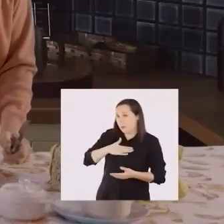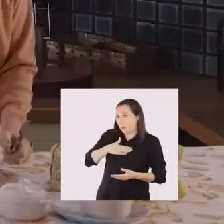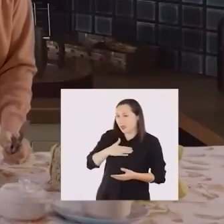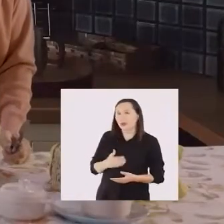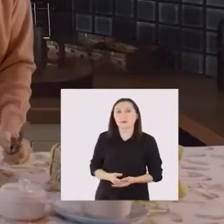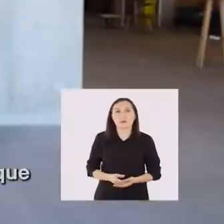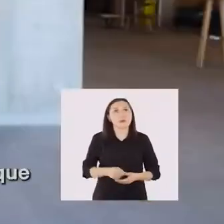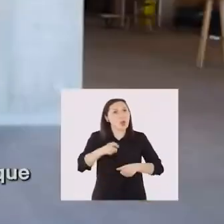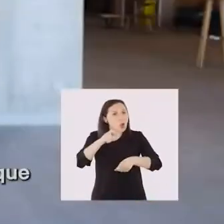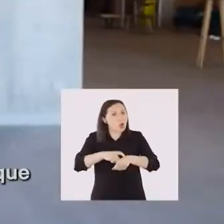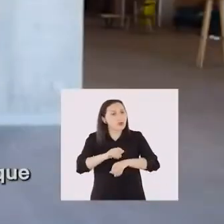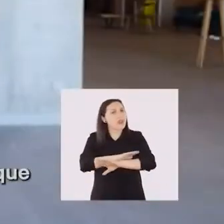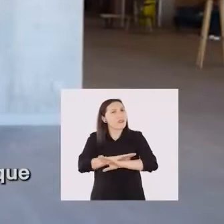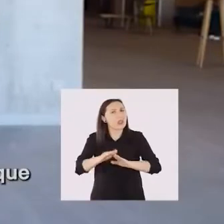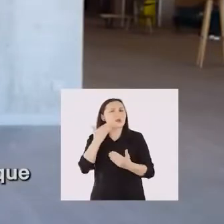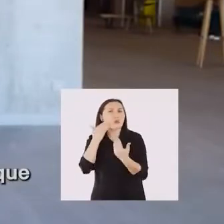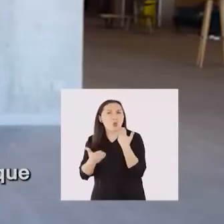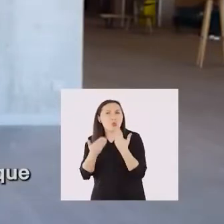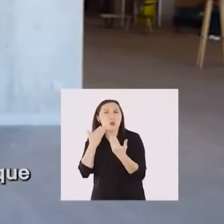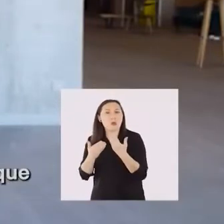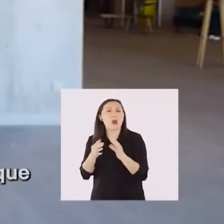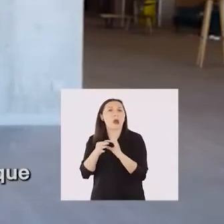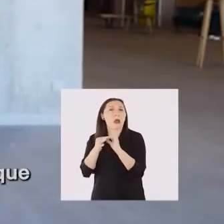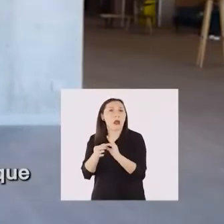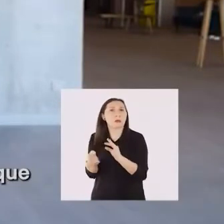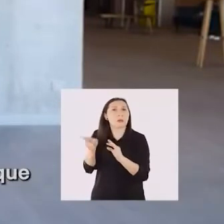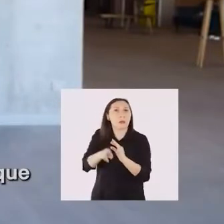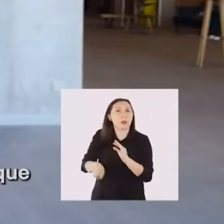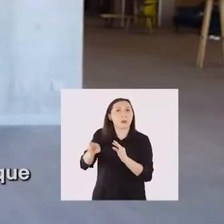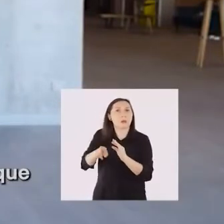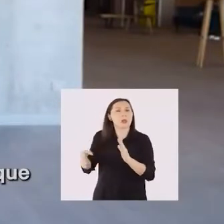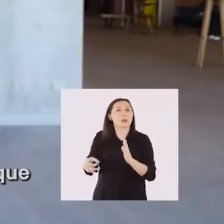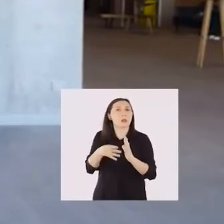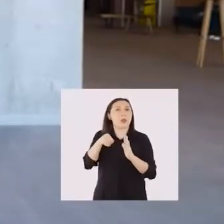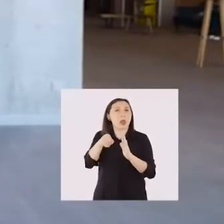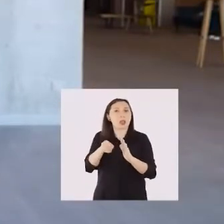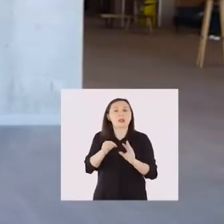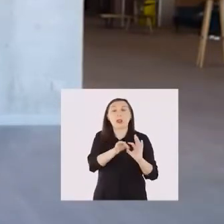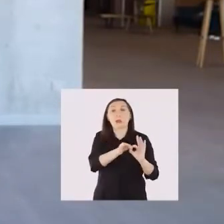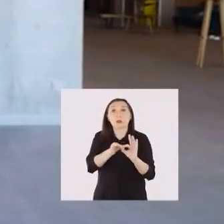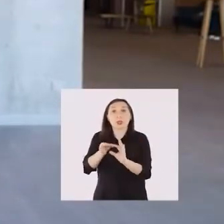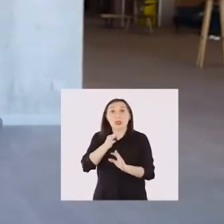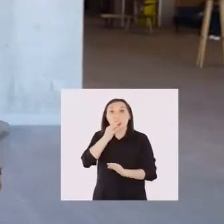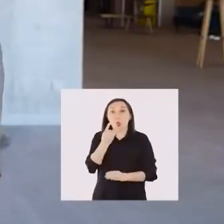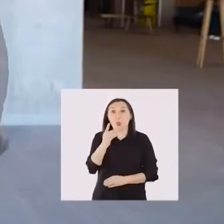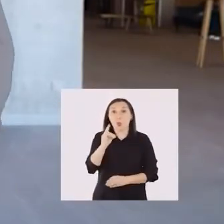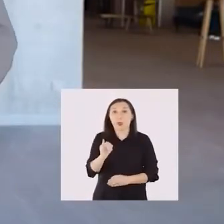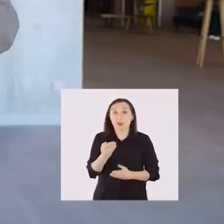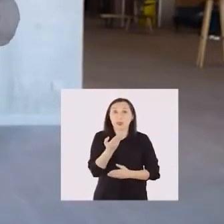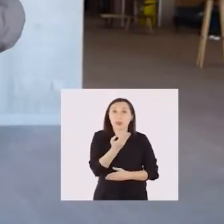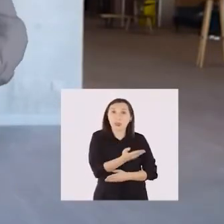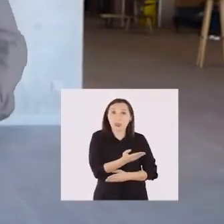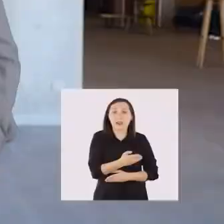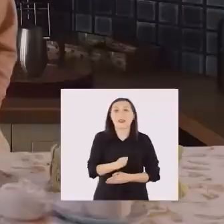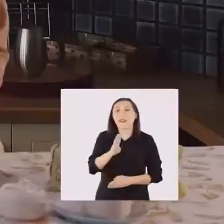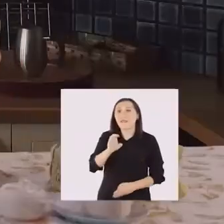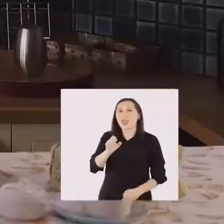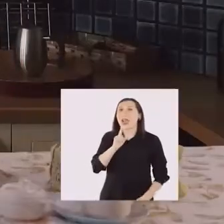diga que es mía. Es hora de terminar con los beneficios que favorecen a los reincidentes. Este es un mensaje de la UDI y